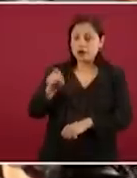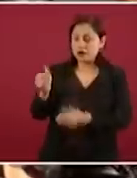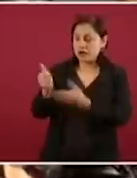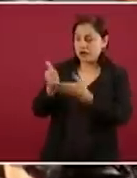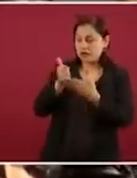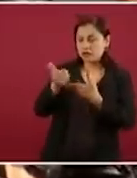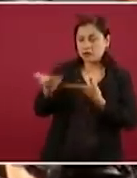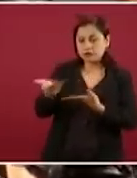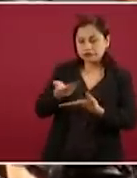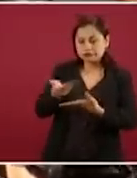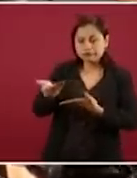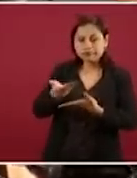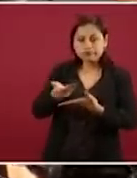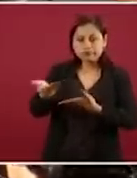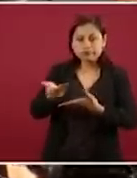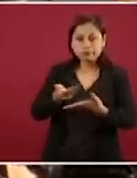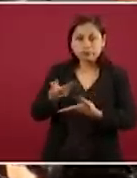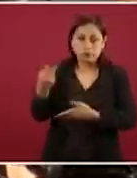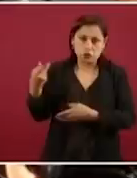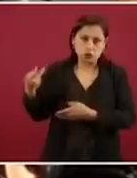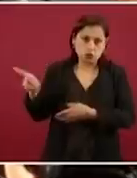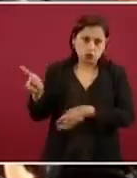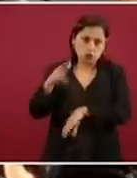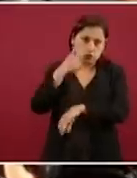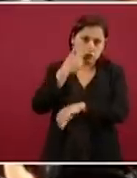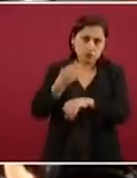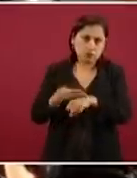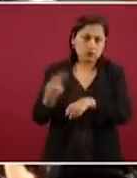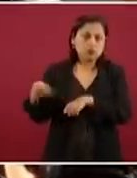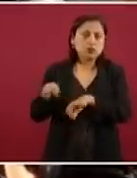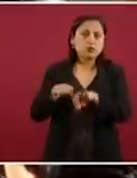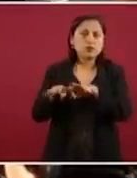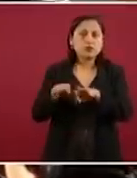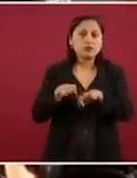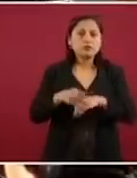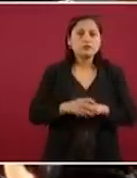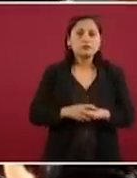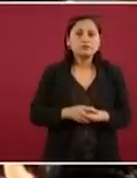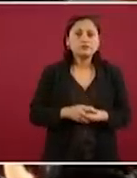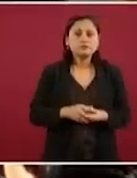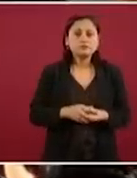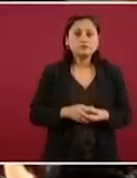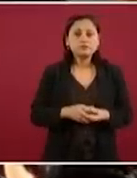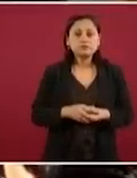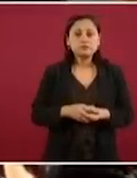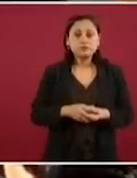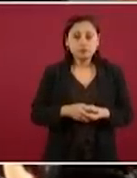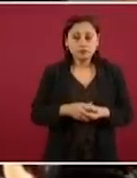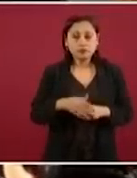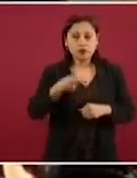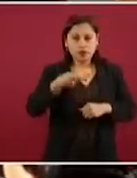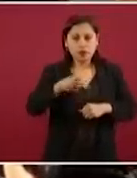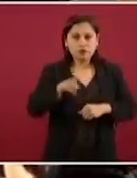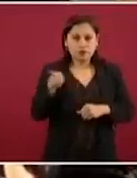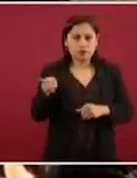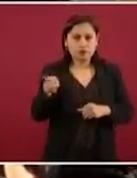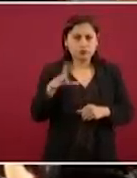Esa es su función, pero está en orden, está